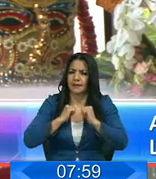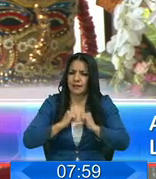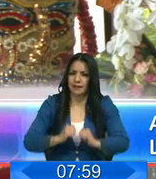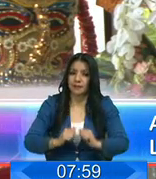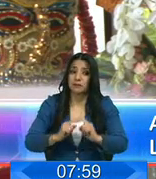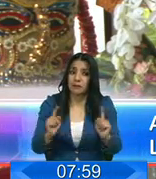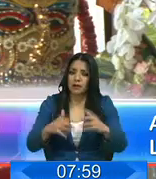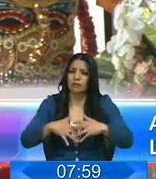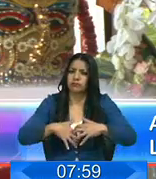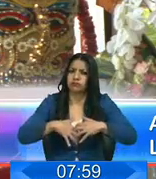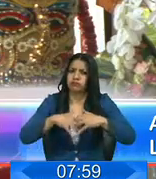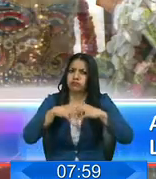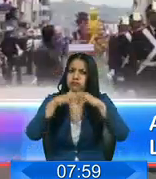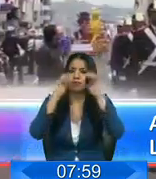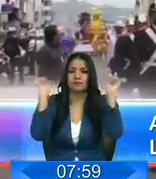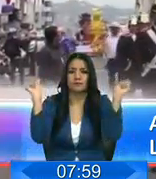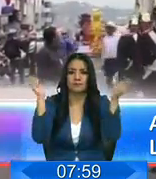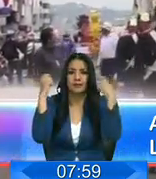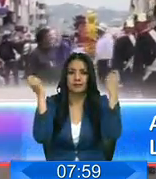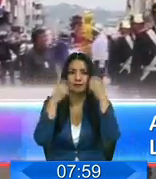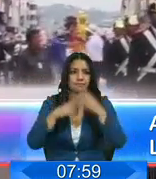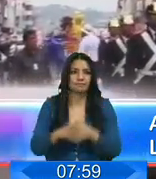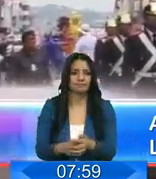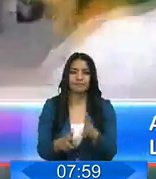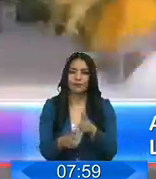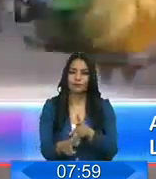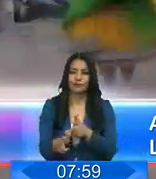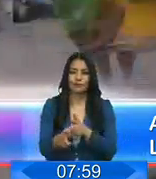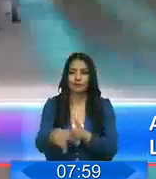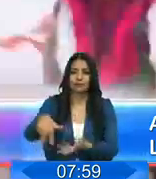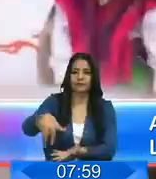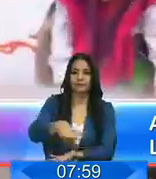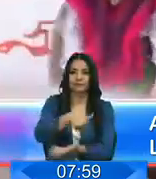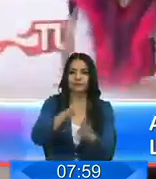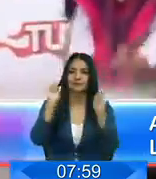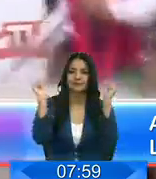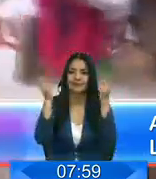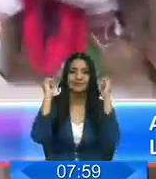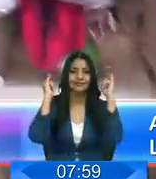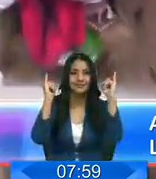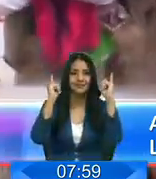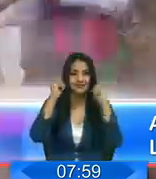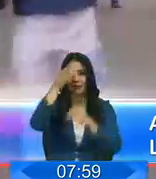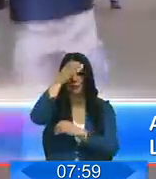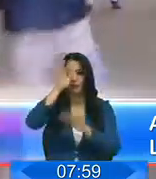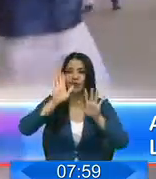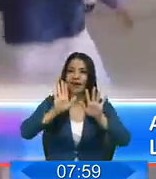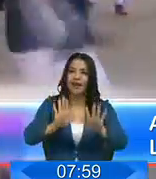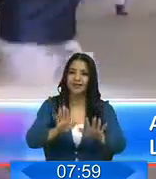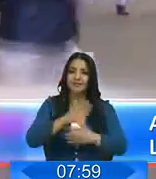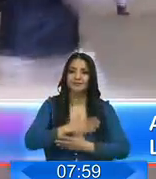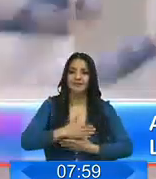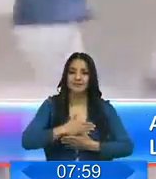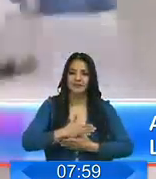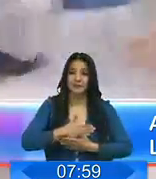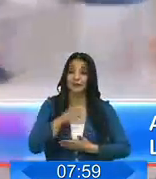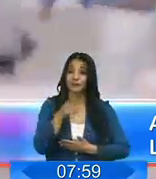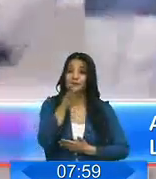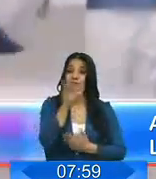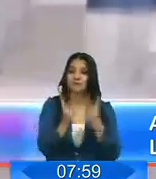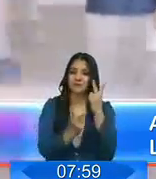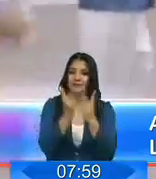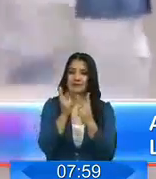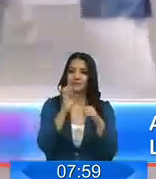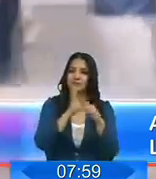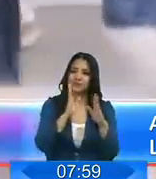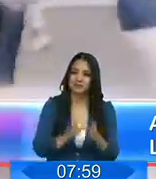y se hizo una gran fiesta. Carros alegóricos, baile, fiesta, diversión y cultura es lo que pueden disfrutar los visitantes nacionales